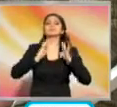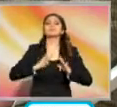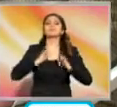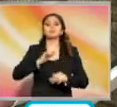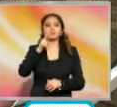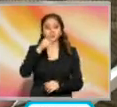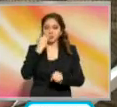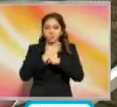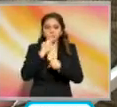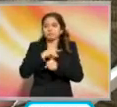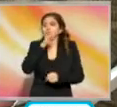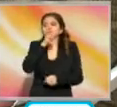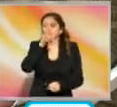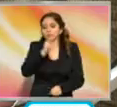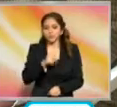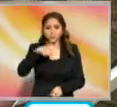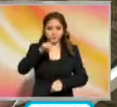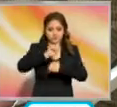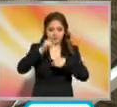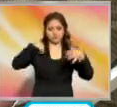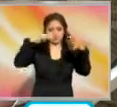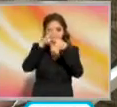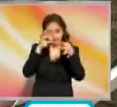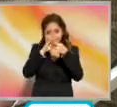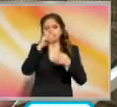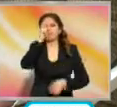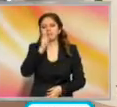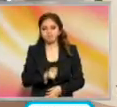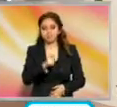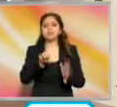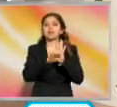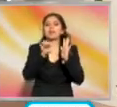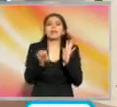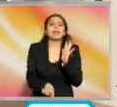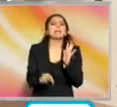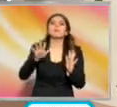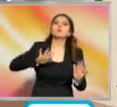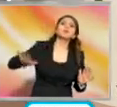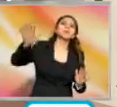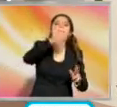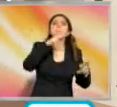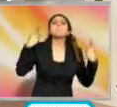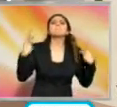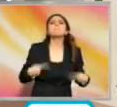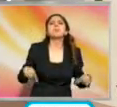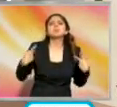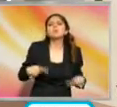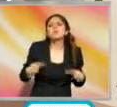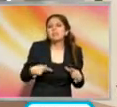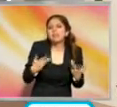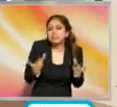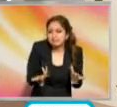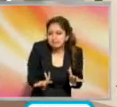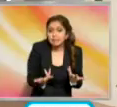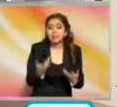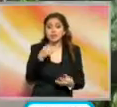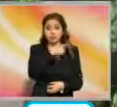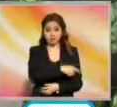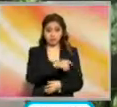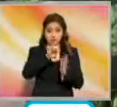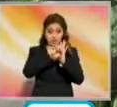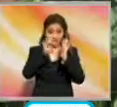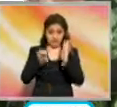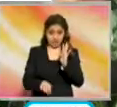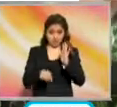de temas un poquito más ligeros hoy, como en general. Sí. Si estos, digamos, estos grandes ojos